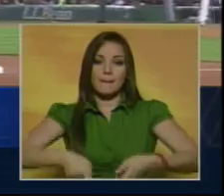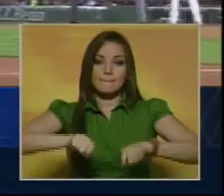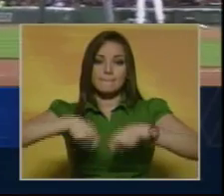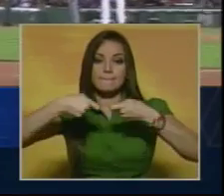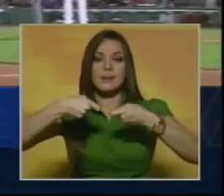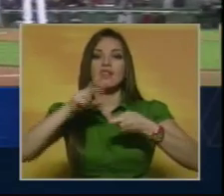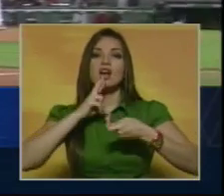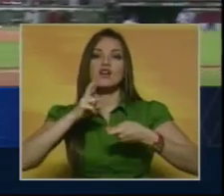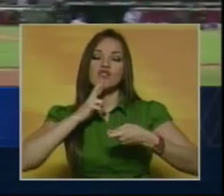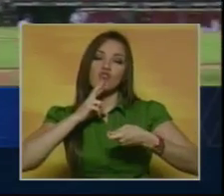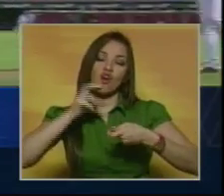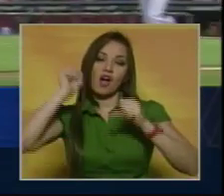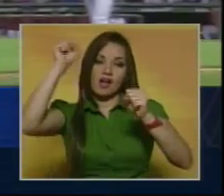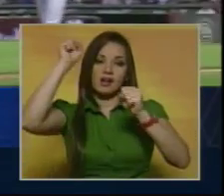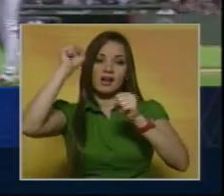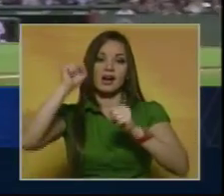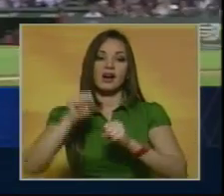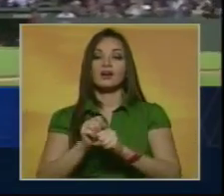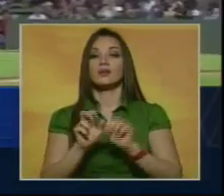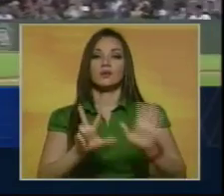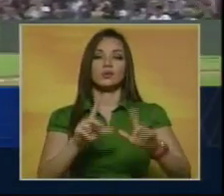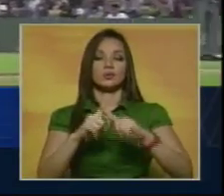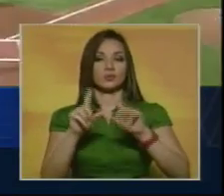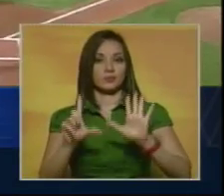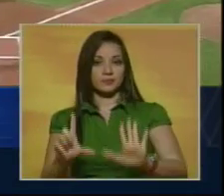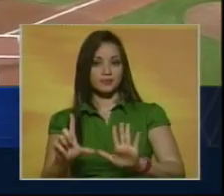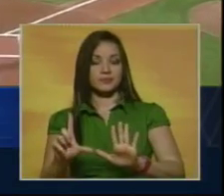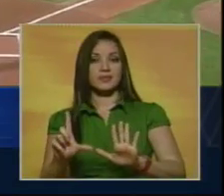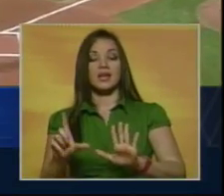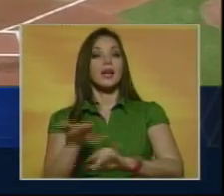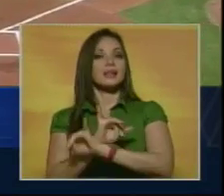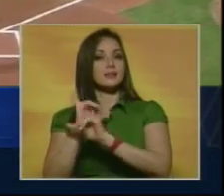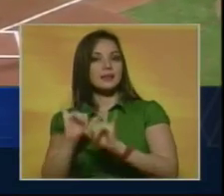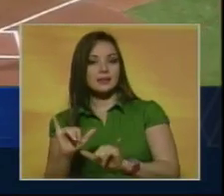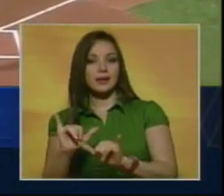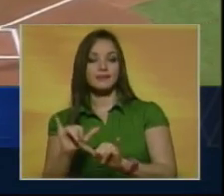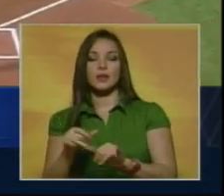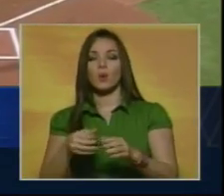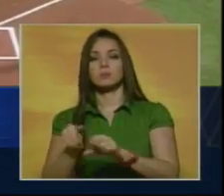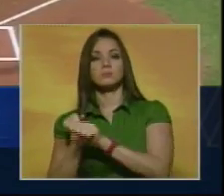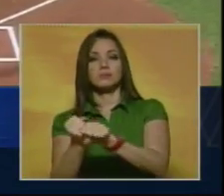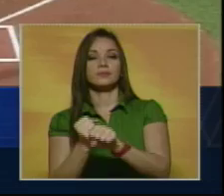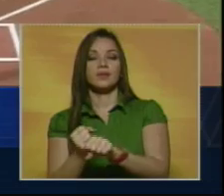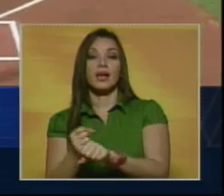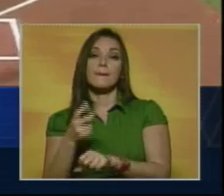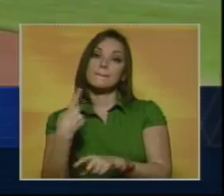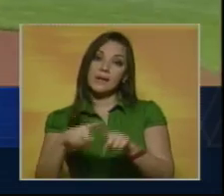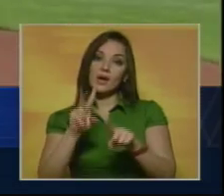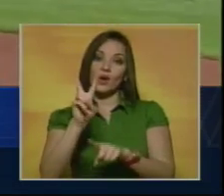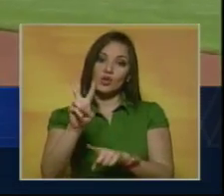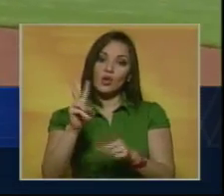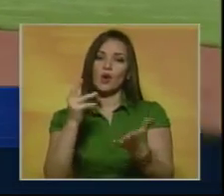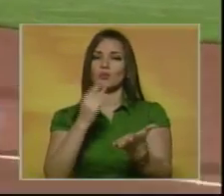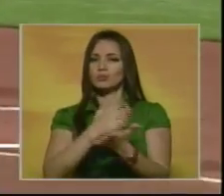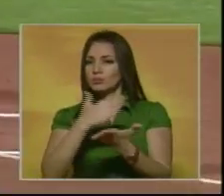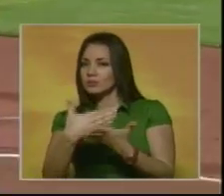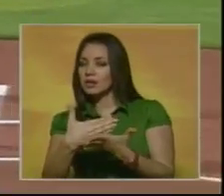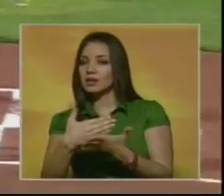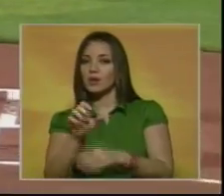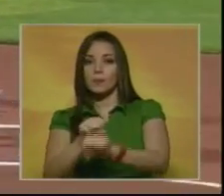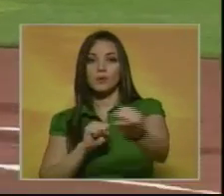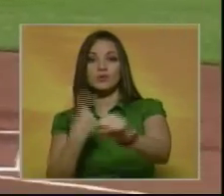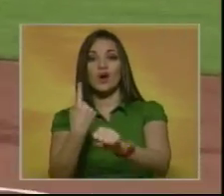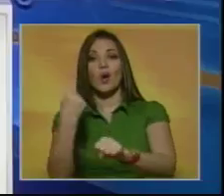a los Rays 8 carreras por 7. Asdrúbal Cabrera falló en sus 5 visitas al plato. Jan Machi lanzó 2 tercios en los que ponchó a un